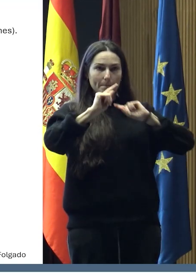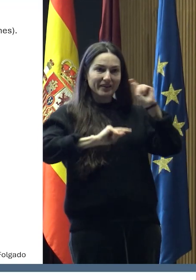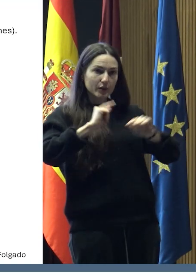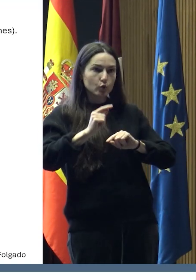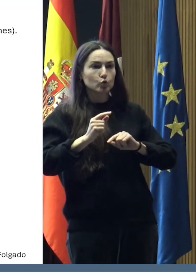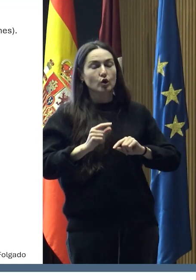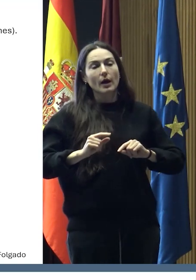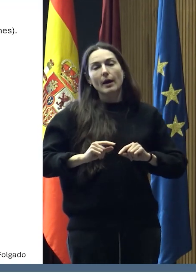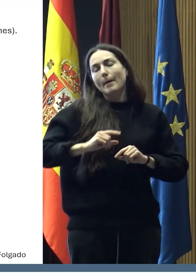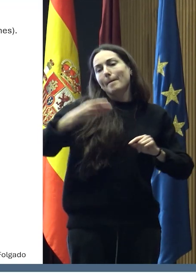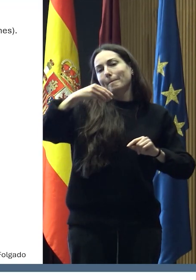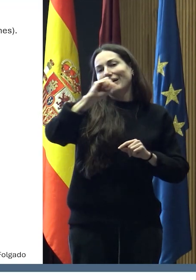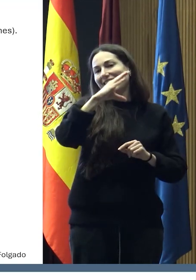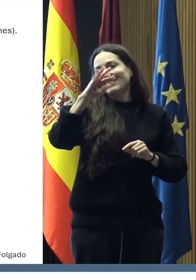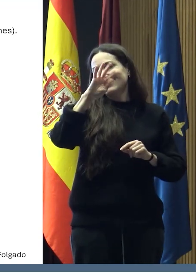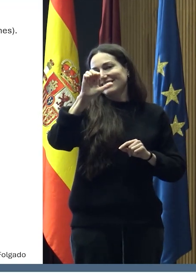o parásitos.